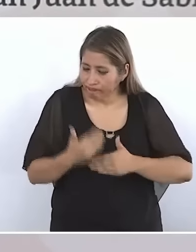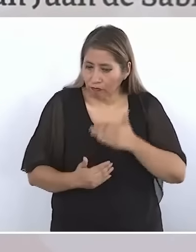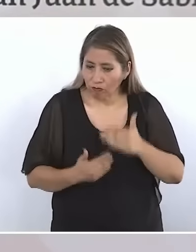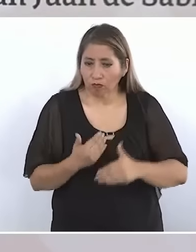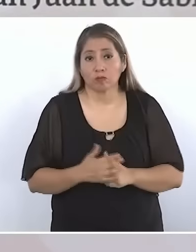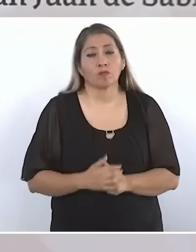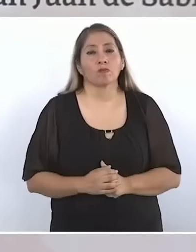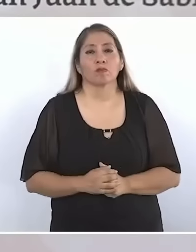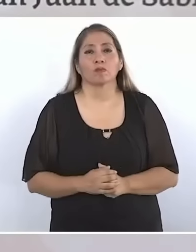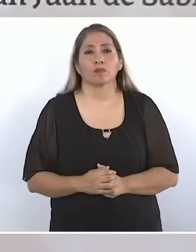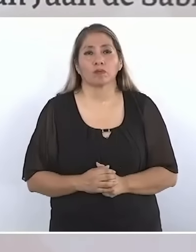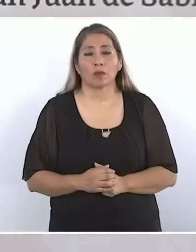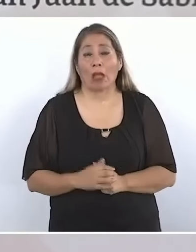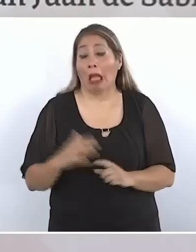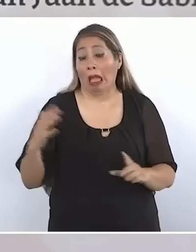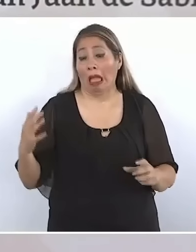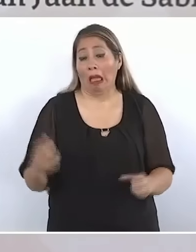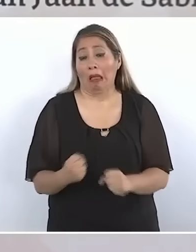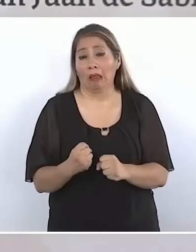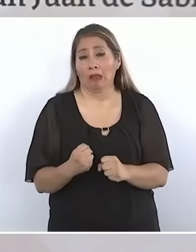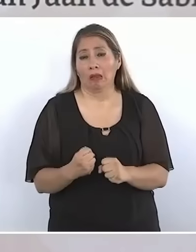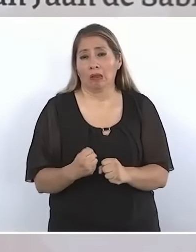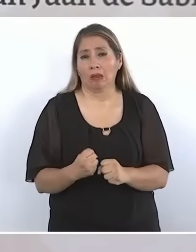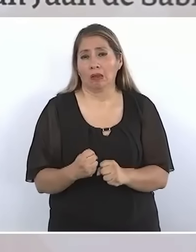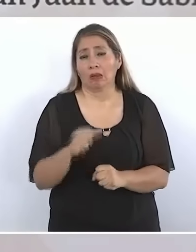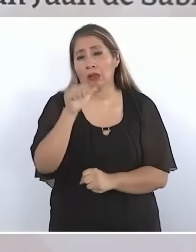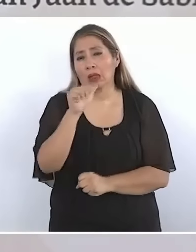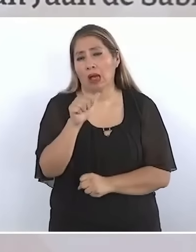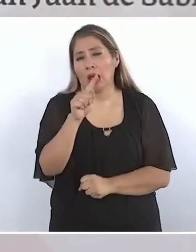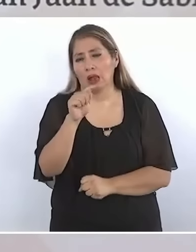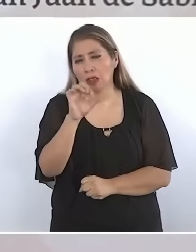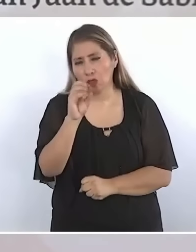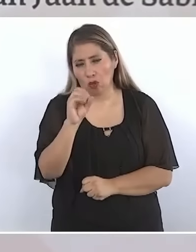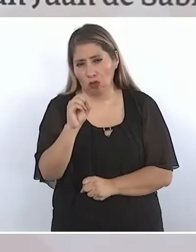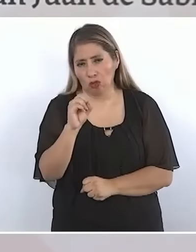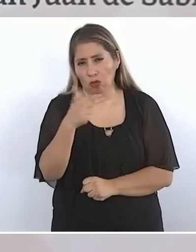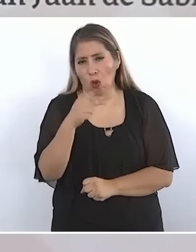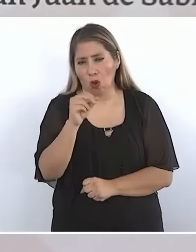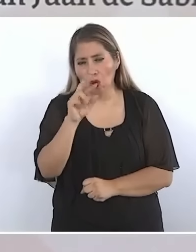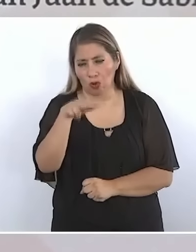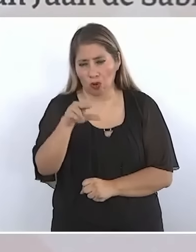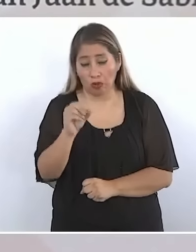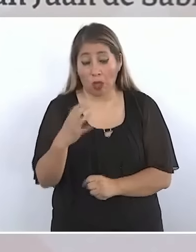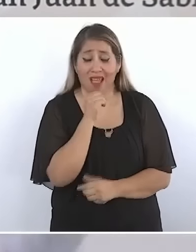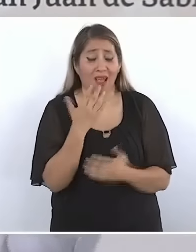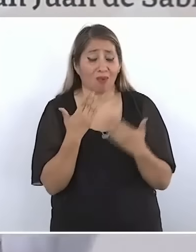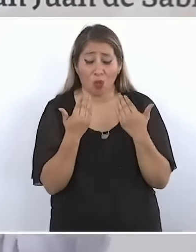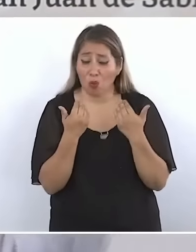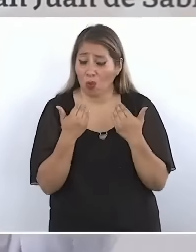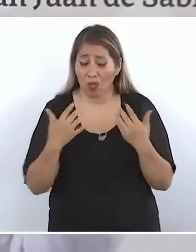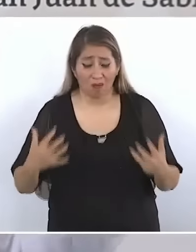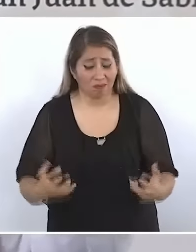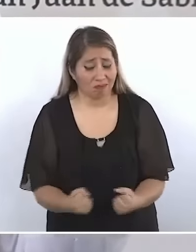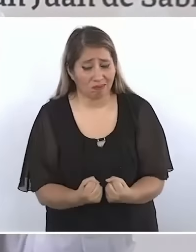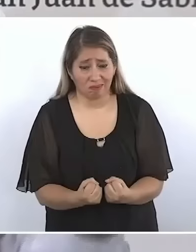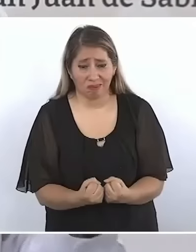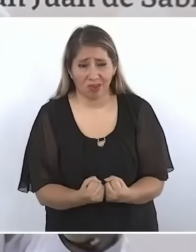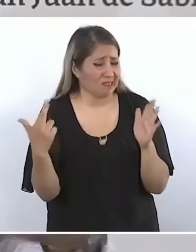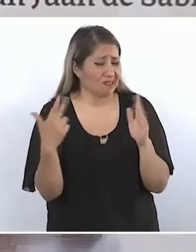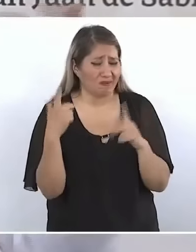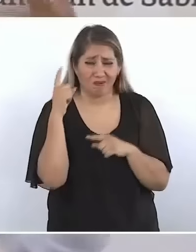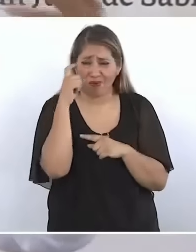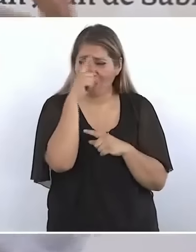el propósito de rescatar Altos Hornos de México porque siempre hubieron muchos obstáculos, estaba muy enredado